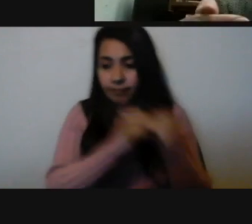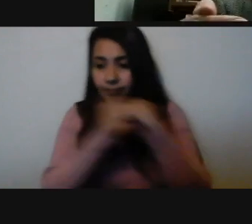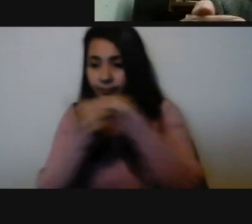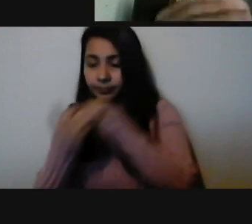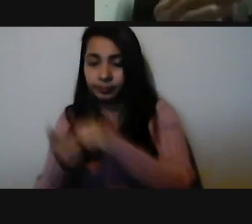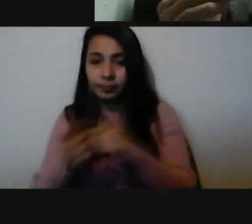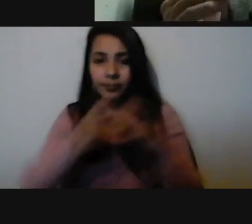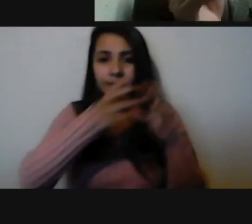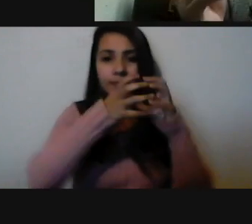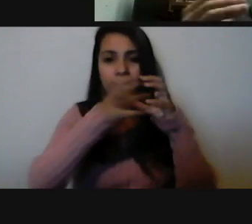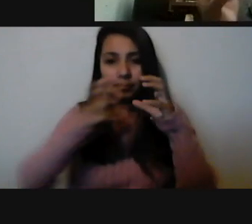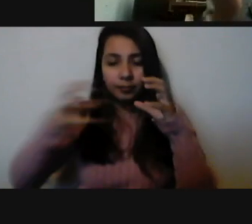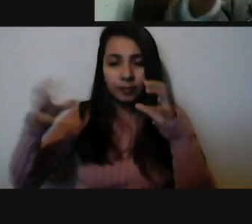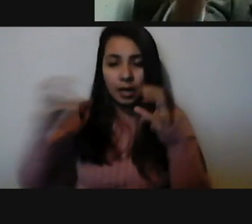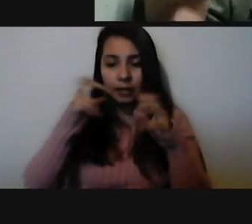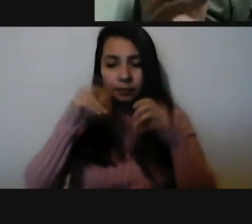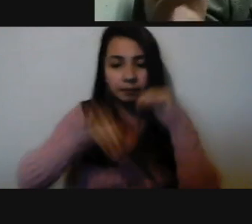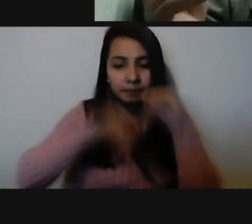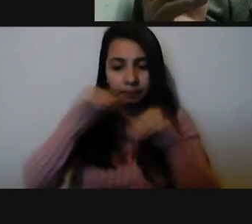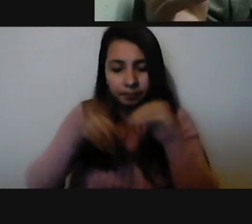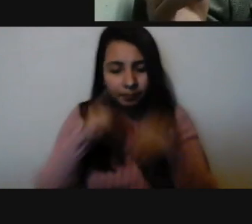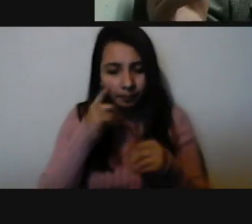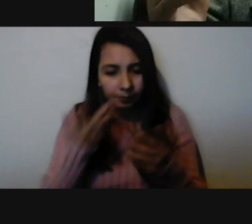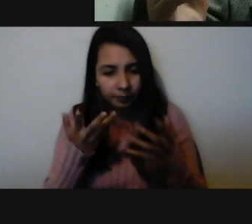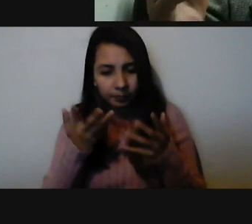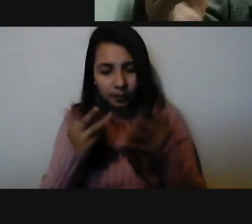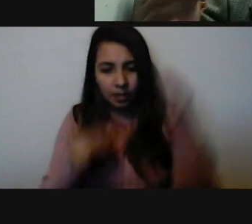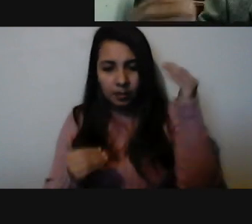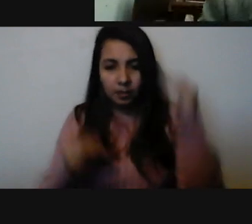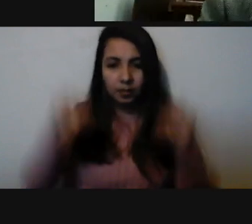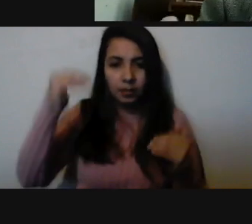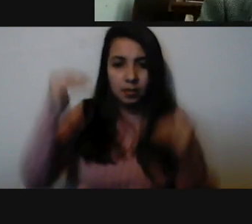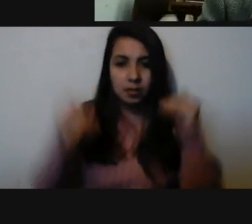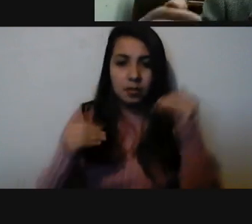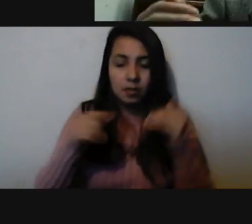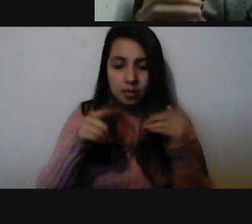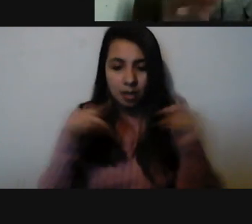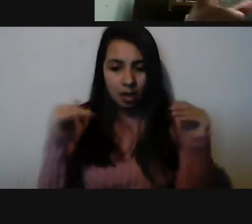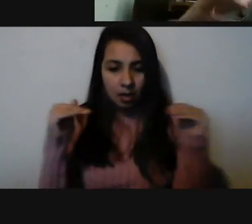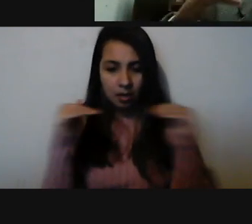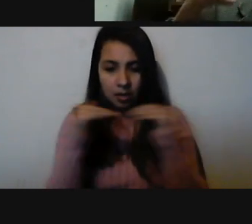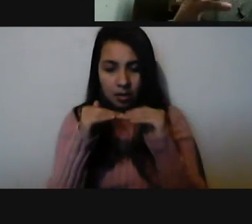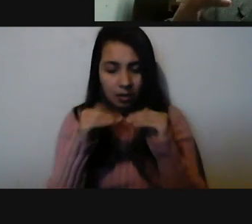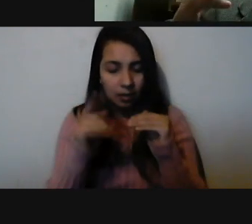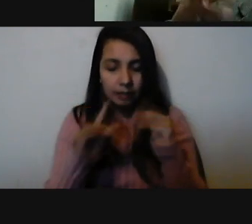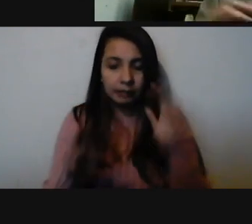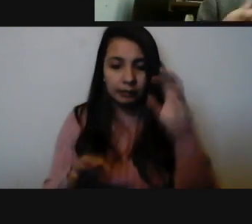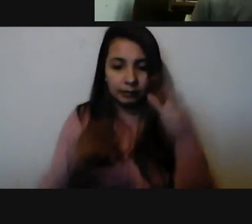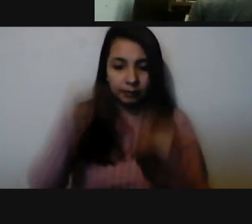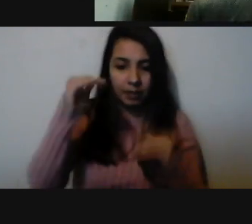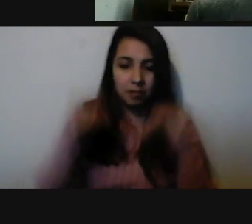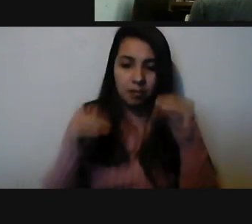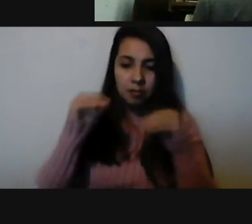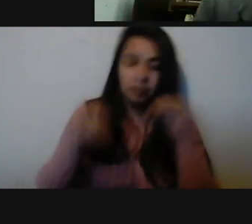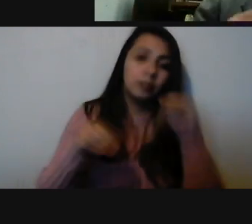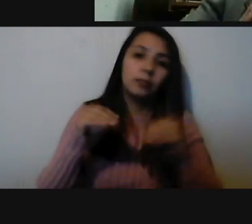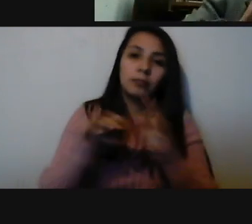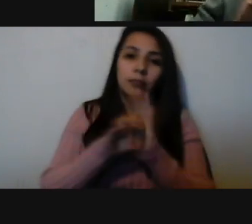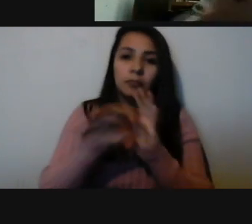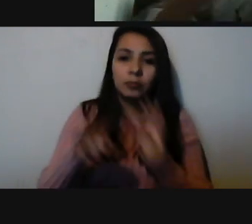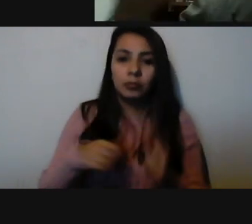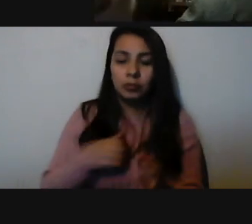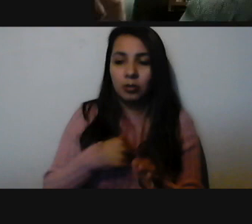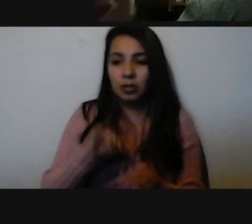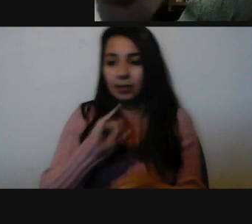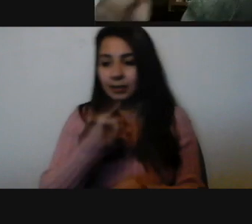damos un paso más hacia esta evolución molecular, podemos jugar ya con esta simetría